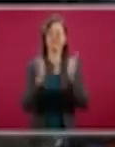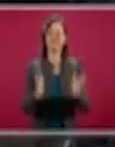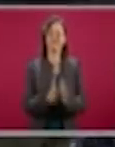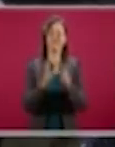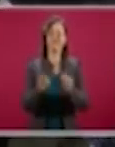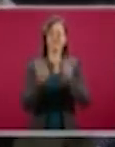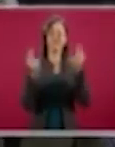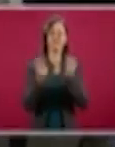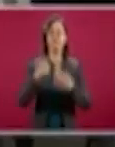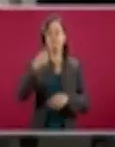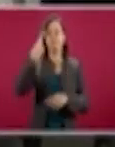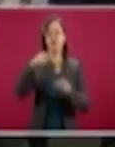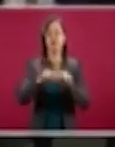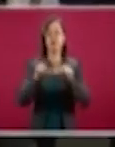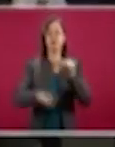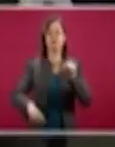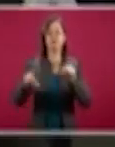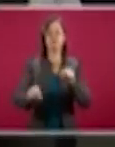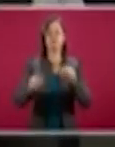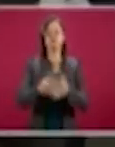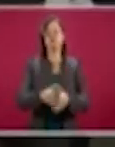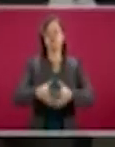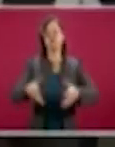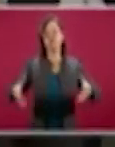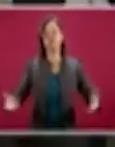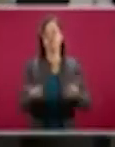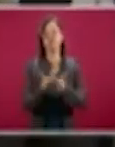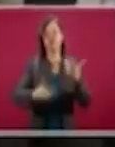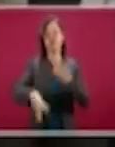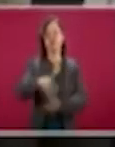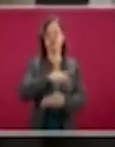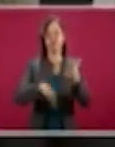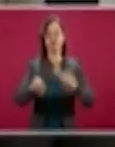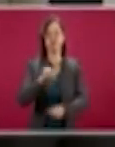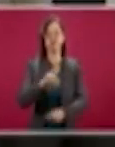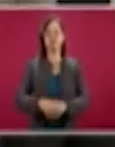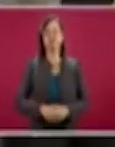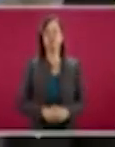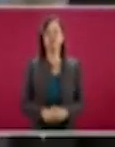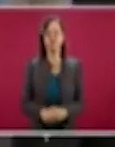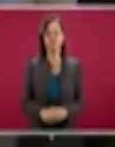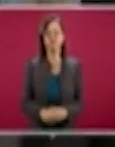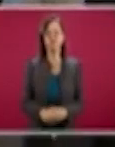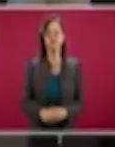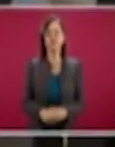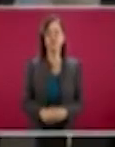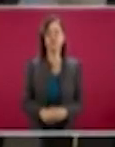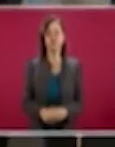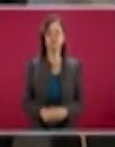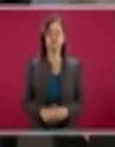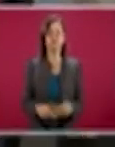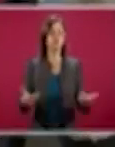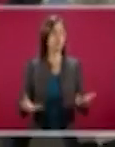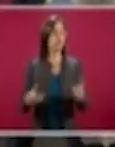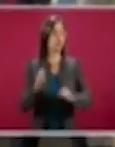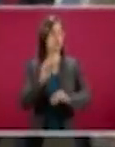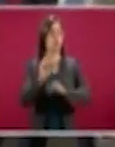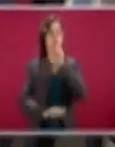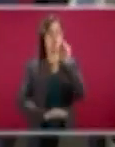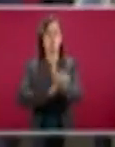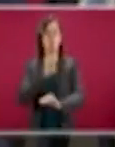para analizar lo que está haciendo la crítica de sus empresarios